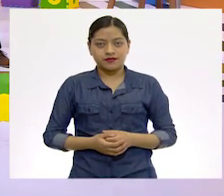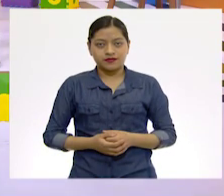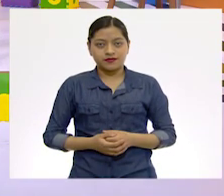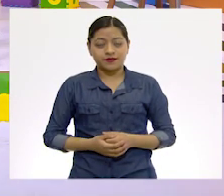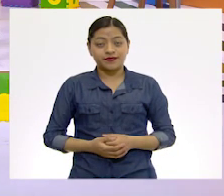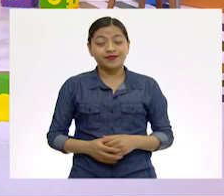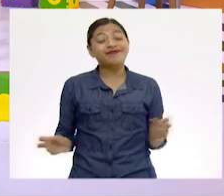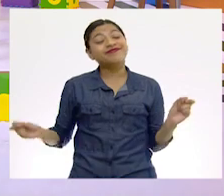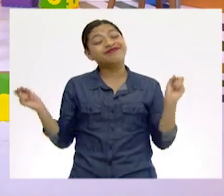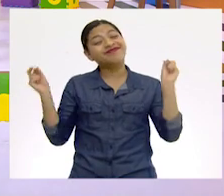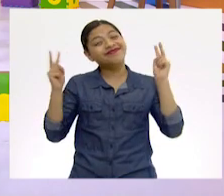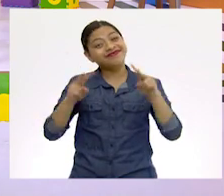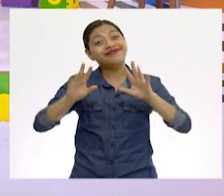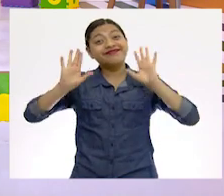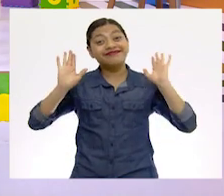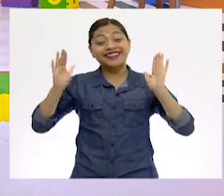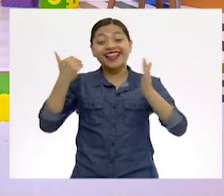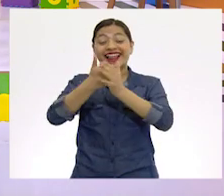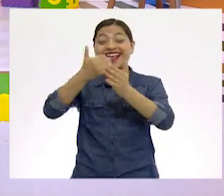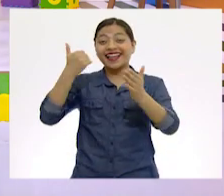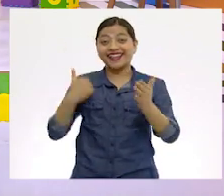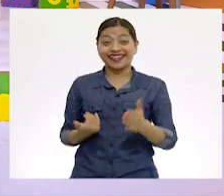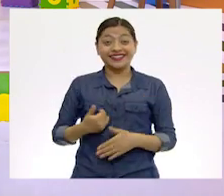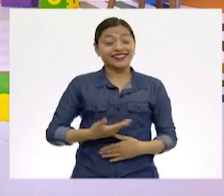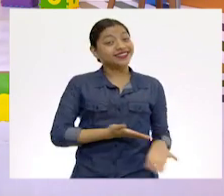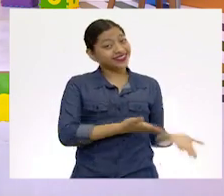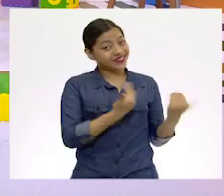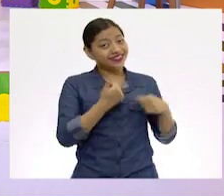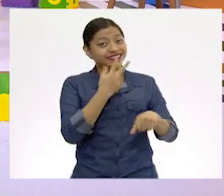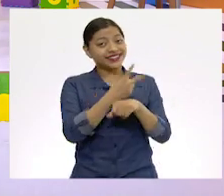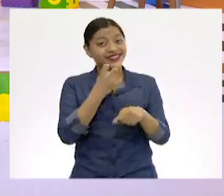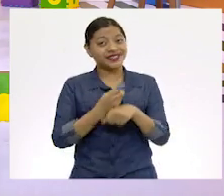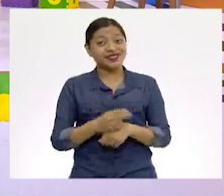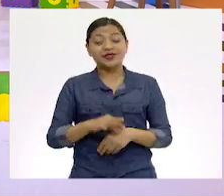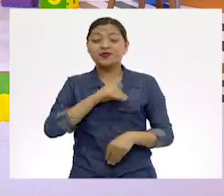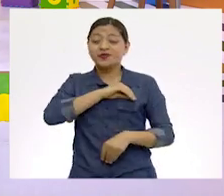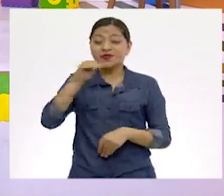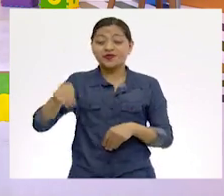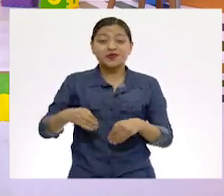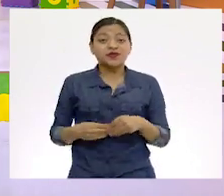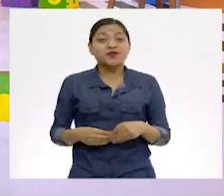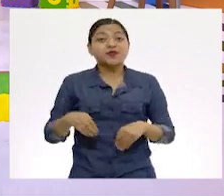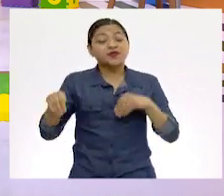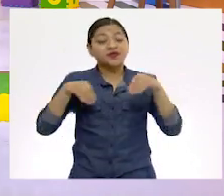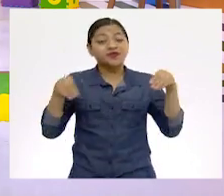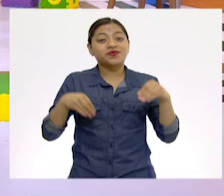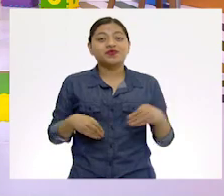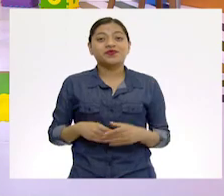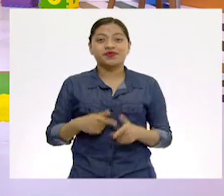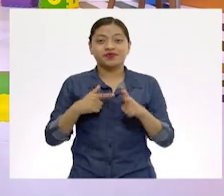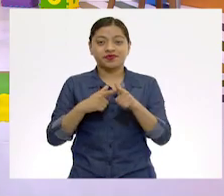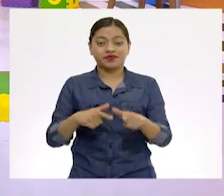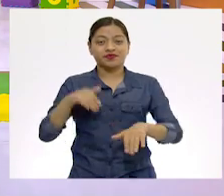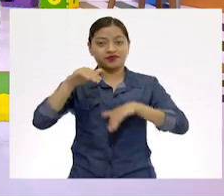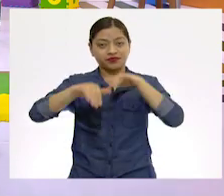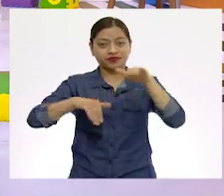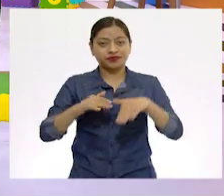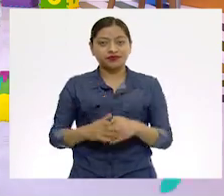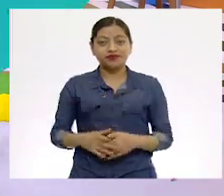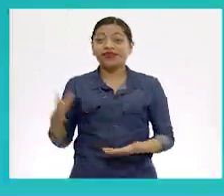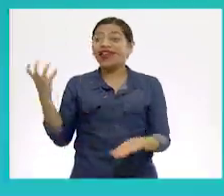Nos vemos hasta la próxima, pero antes, Dani, te invito a seguir desplazándonos, pero vámonos, ahora nadando. Vamos a ver quién